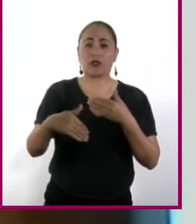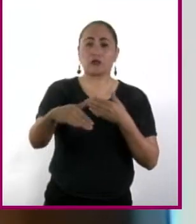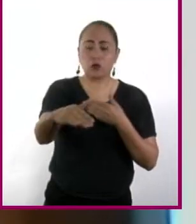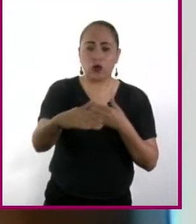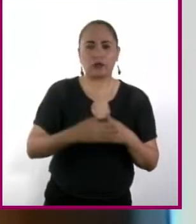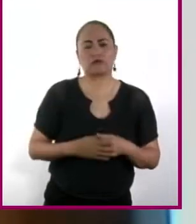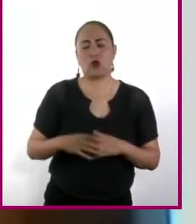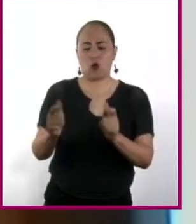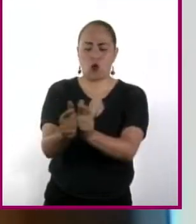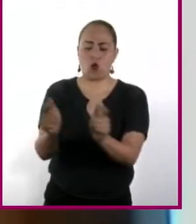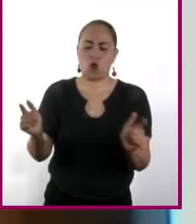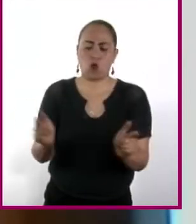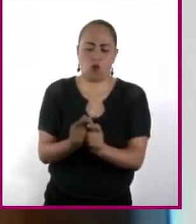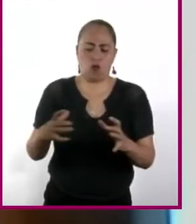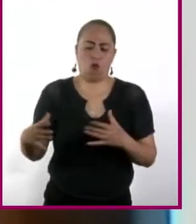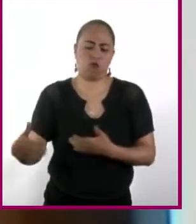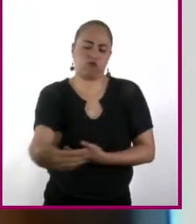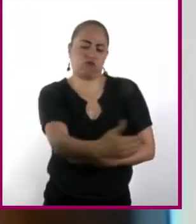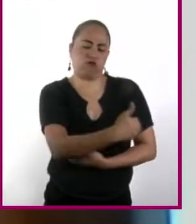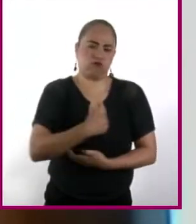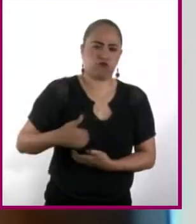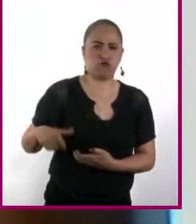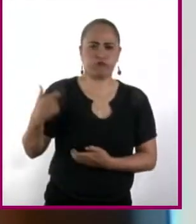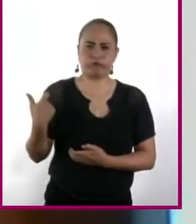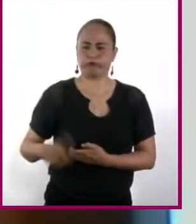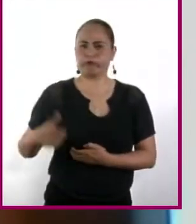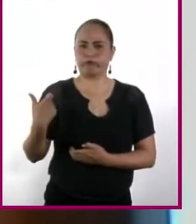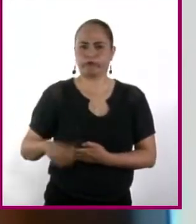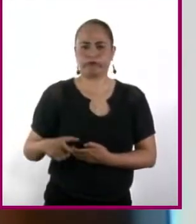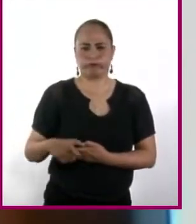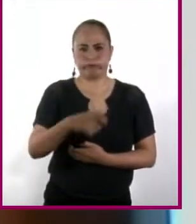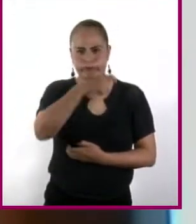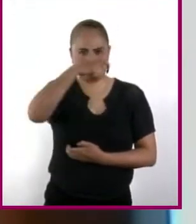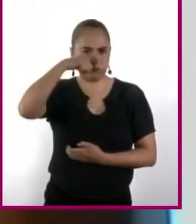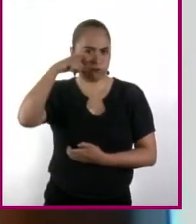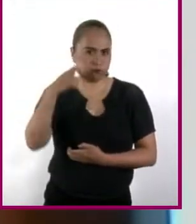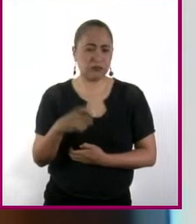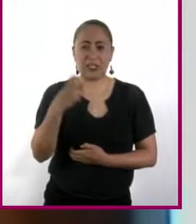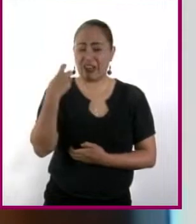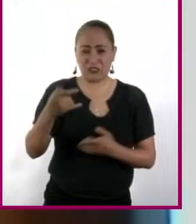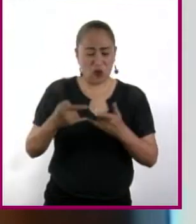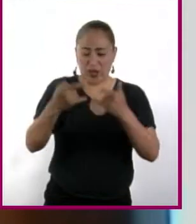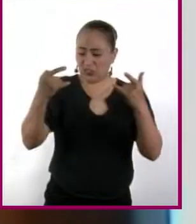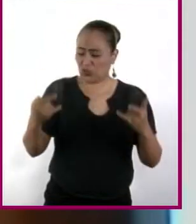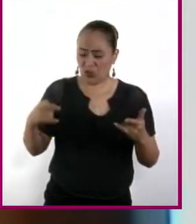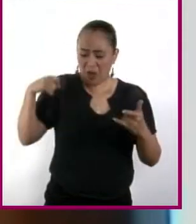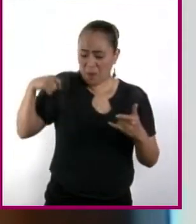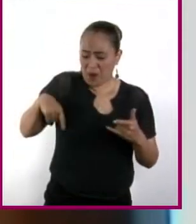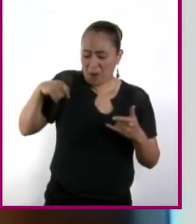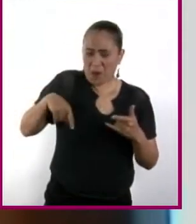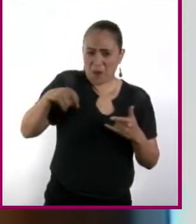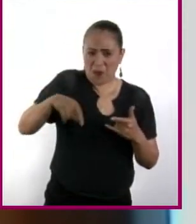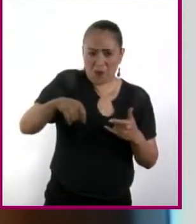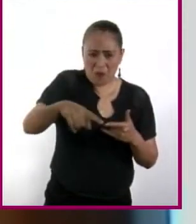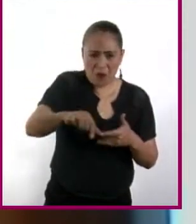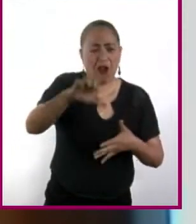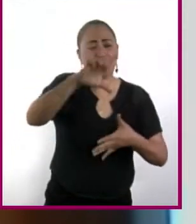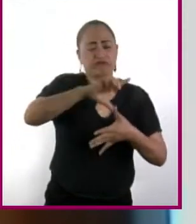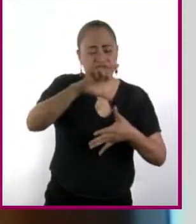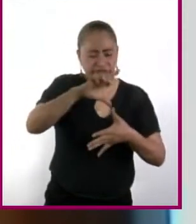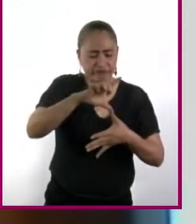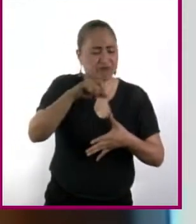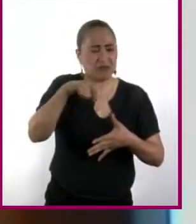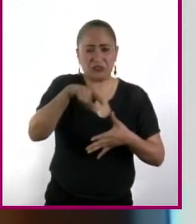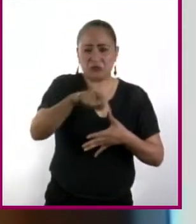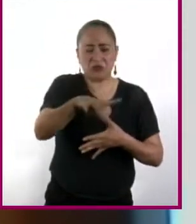los recursos a costa del resto. O sea, esto es un problema histórico. Y es un problema histórico en toda América Latina.